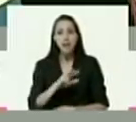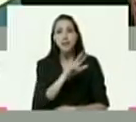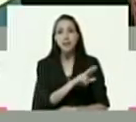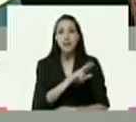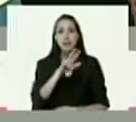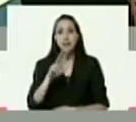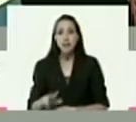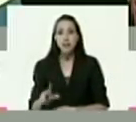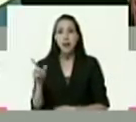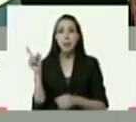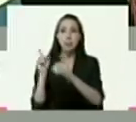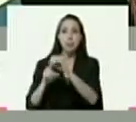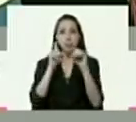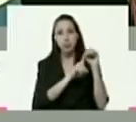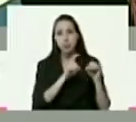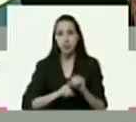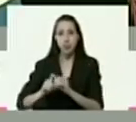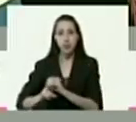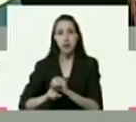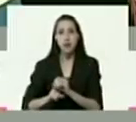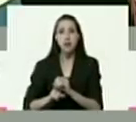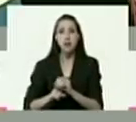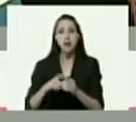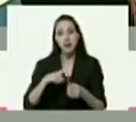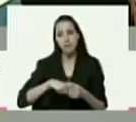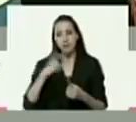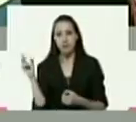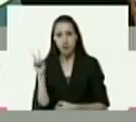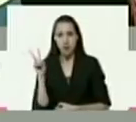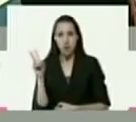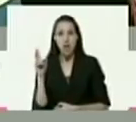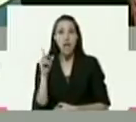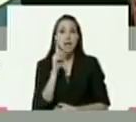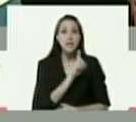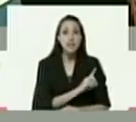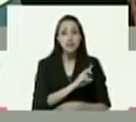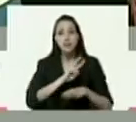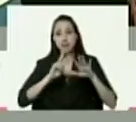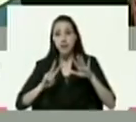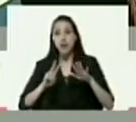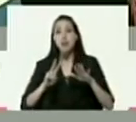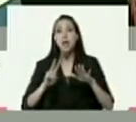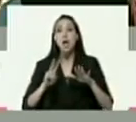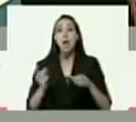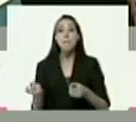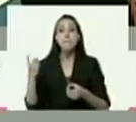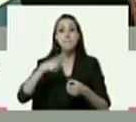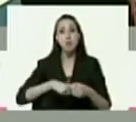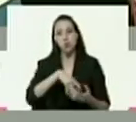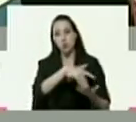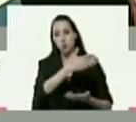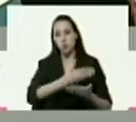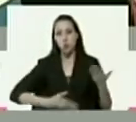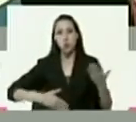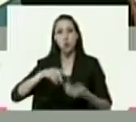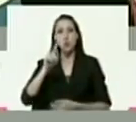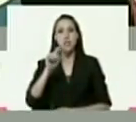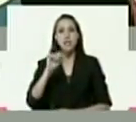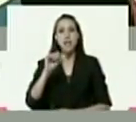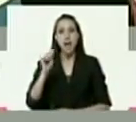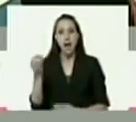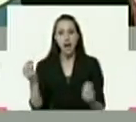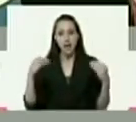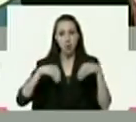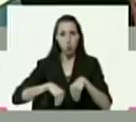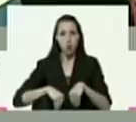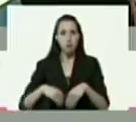Venezuela y solo 17 están en el TIAR y solo 12 tomaron la decisión de activarlo.